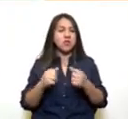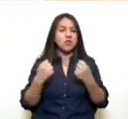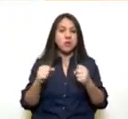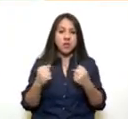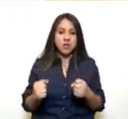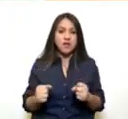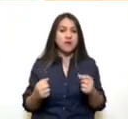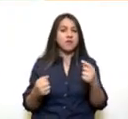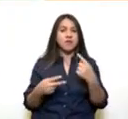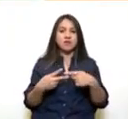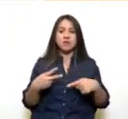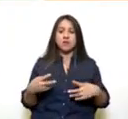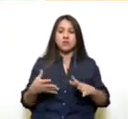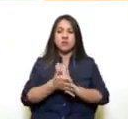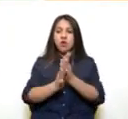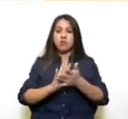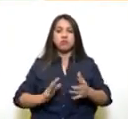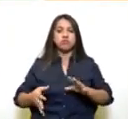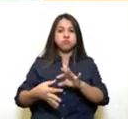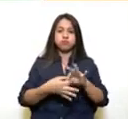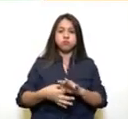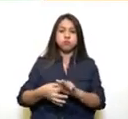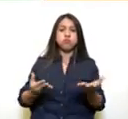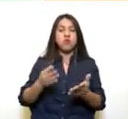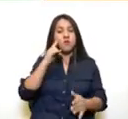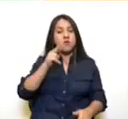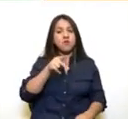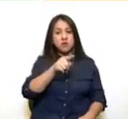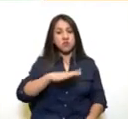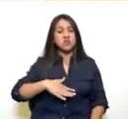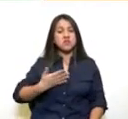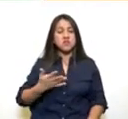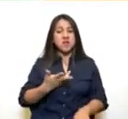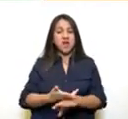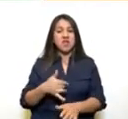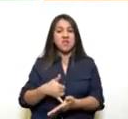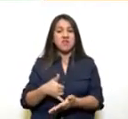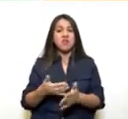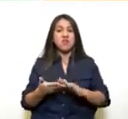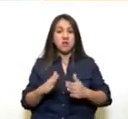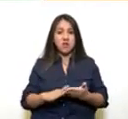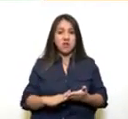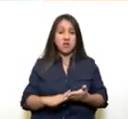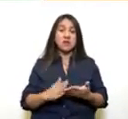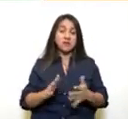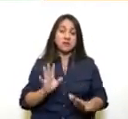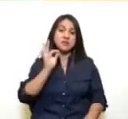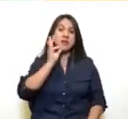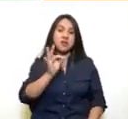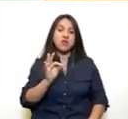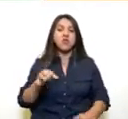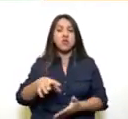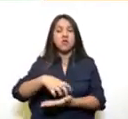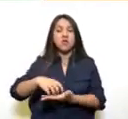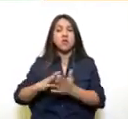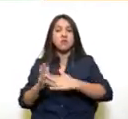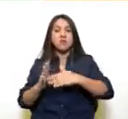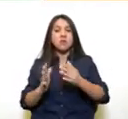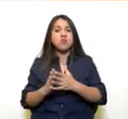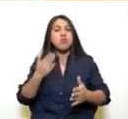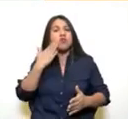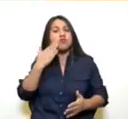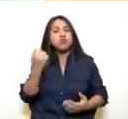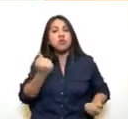etcétera no como cómo ve usted es usted ha sentido ese debilitamiento de la comunidad a pesar de que dijo que los 20 años eran muy solidarios entre